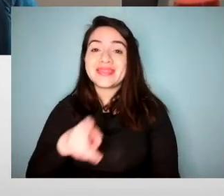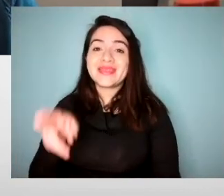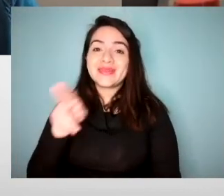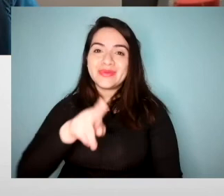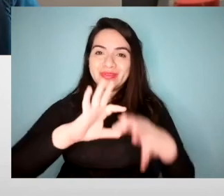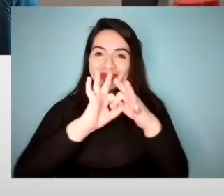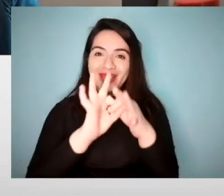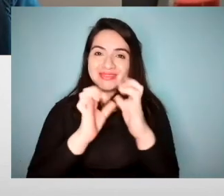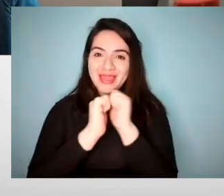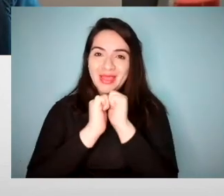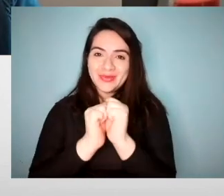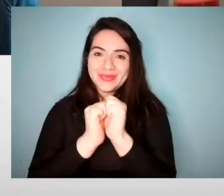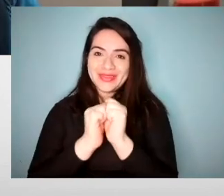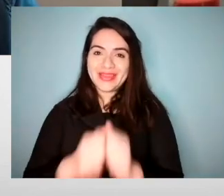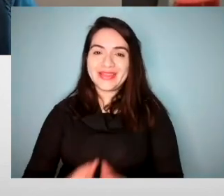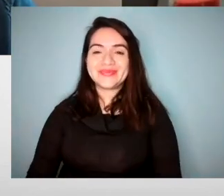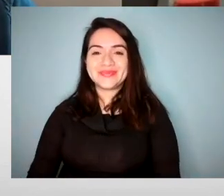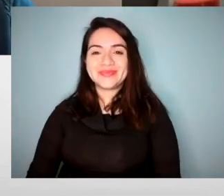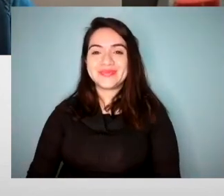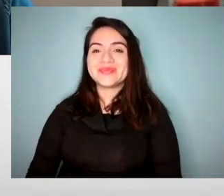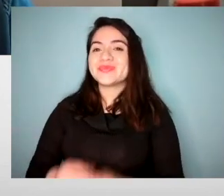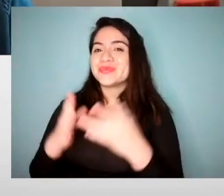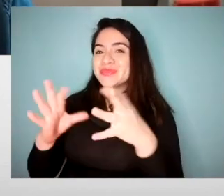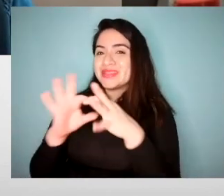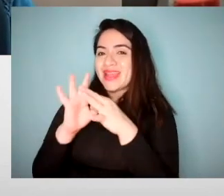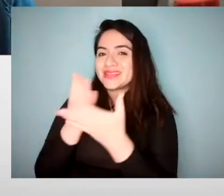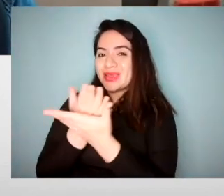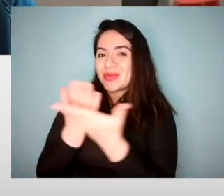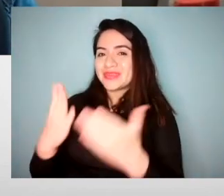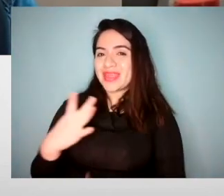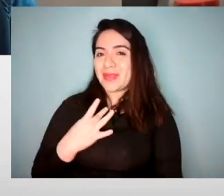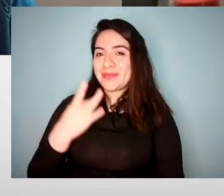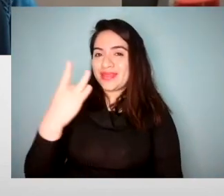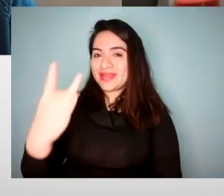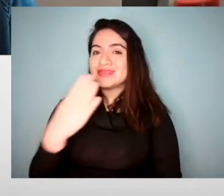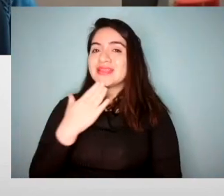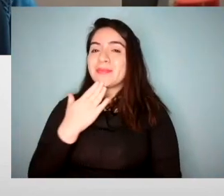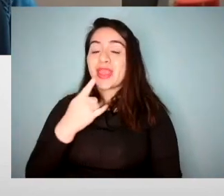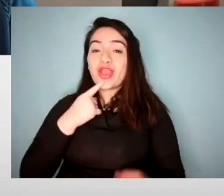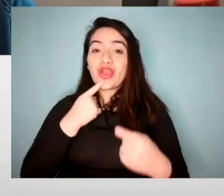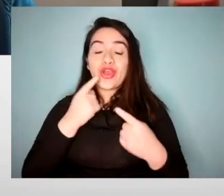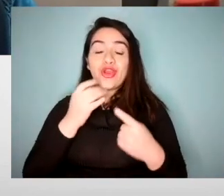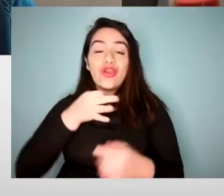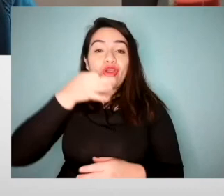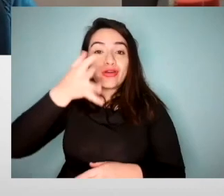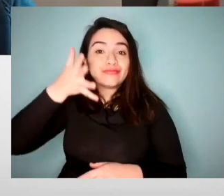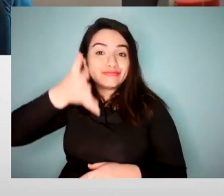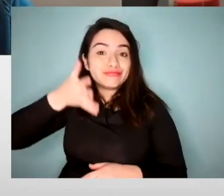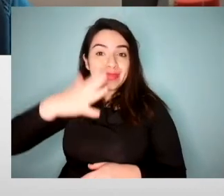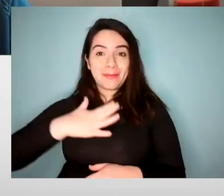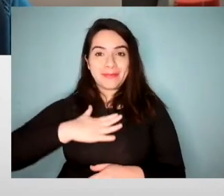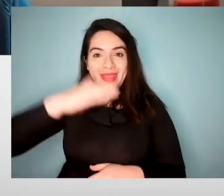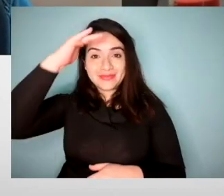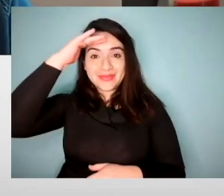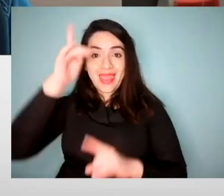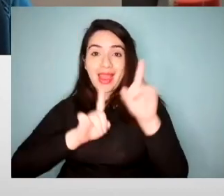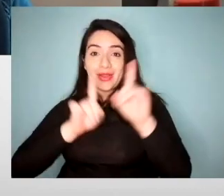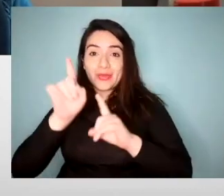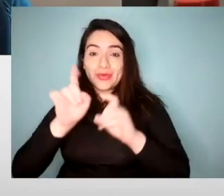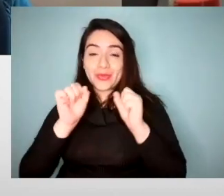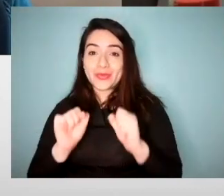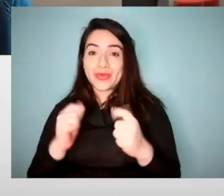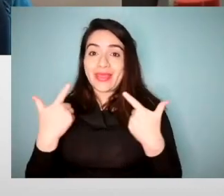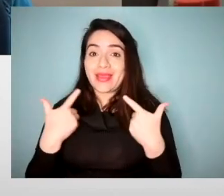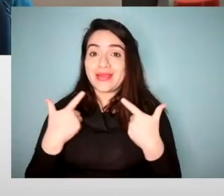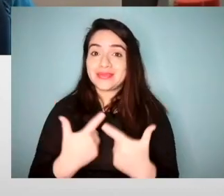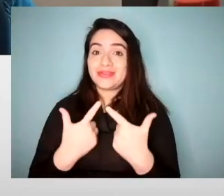acompañarnos. No, muchas gracias a ustedes por la invitación y por poder contar mi experiencia, que para algunos puede resultar muy exitosa de